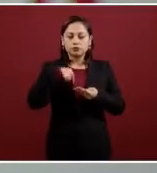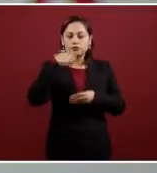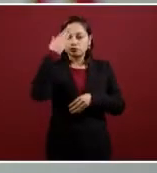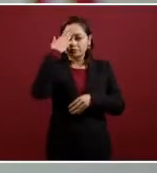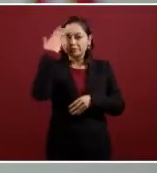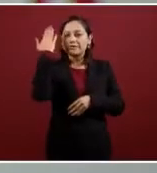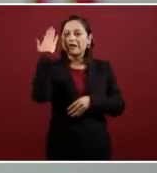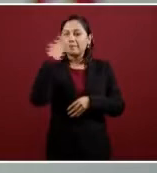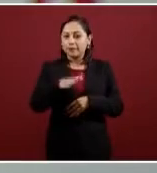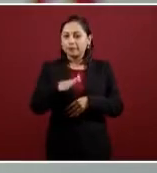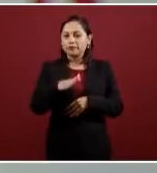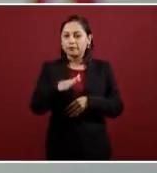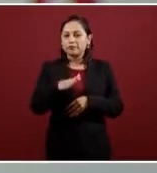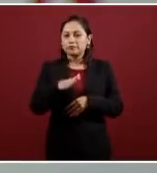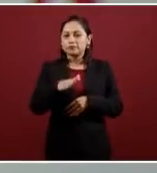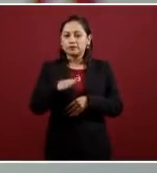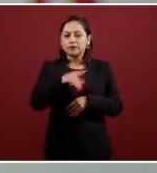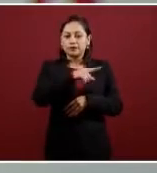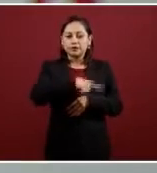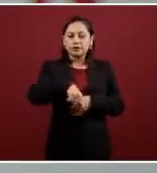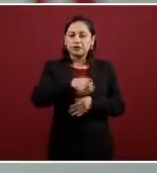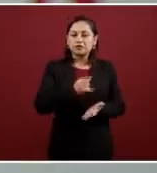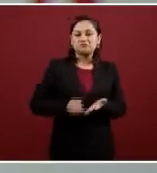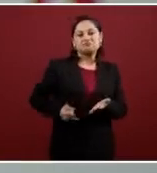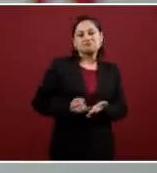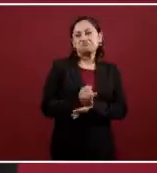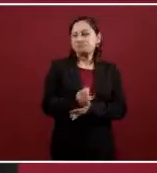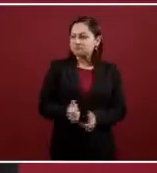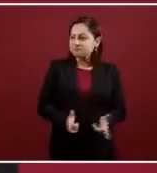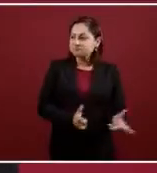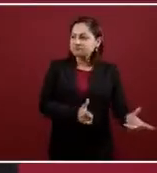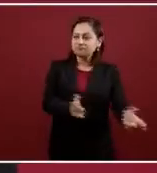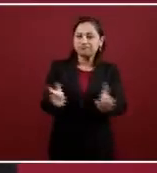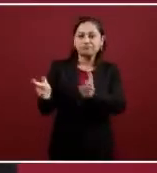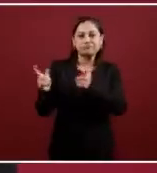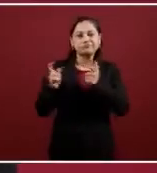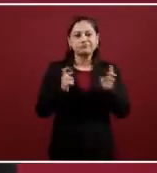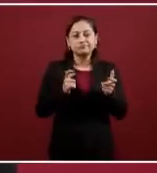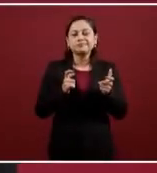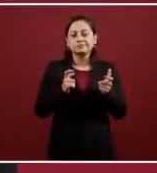a disparar a civiles.